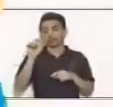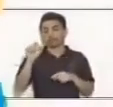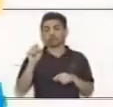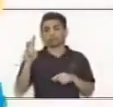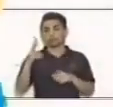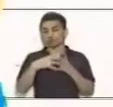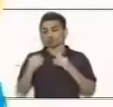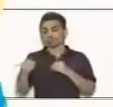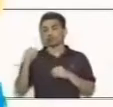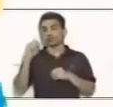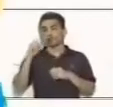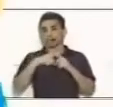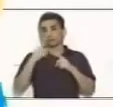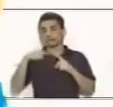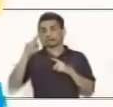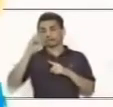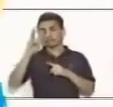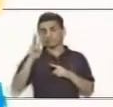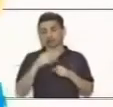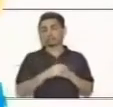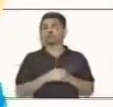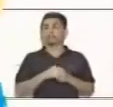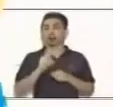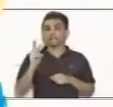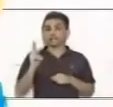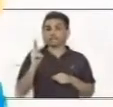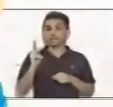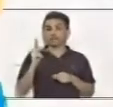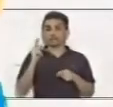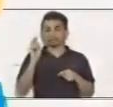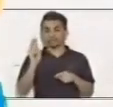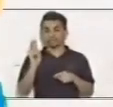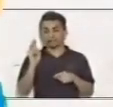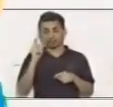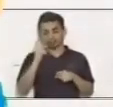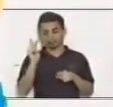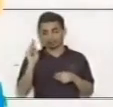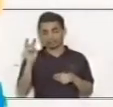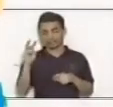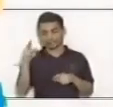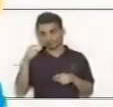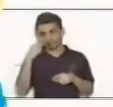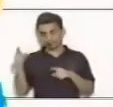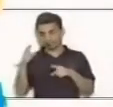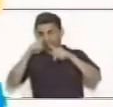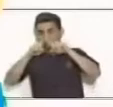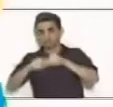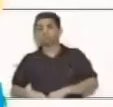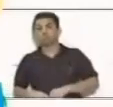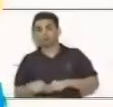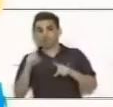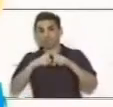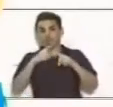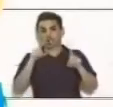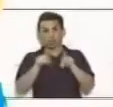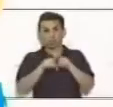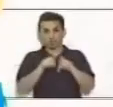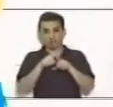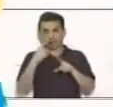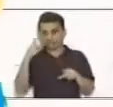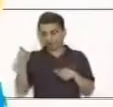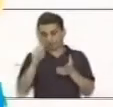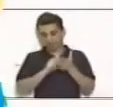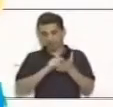X3. Y3 dentro de Y3, como son iguales, se anulan. Así lo hemos aprendido, ¿sí o no? Revisen